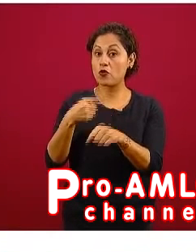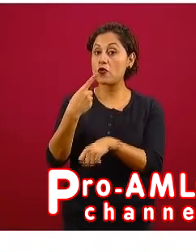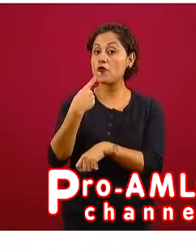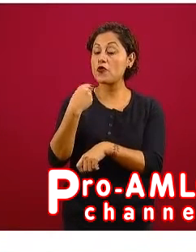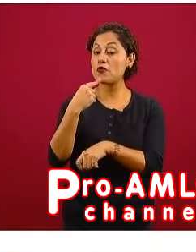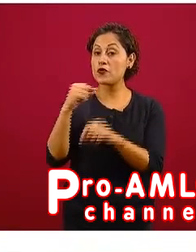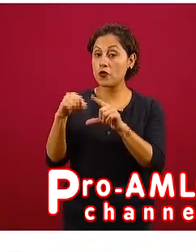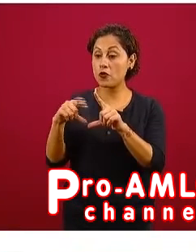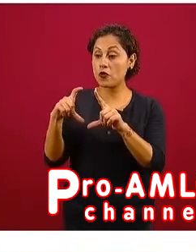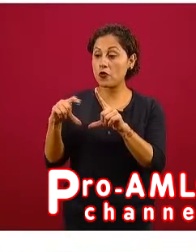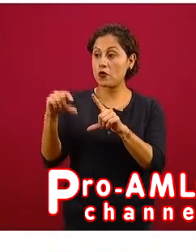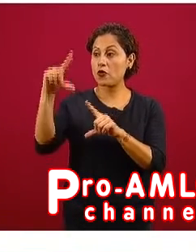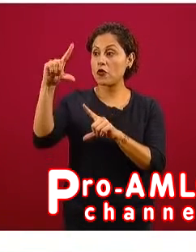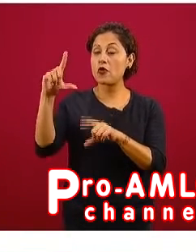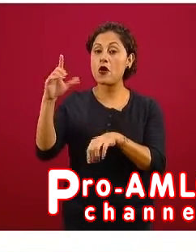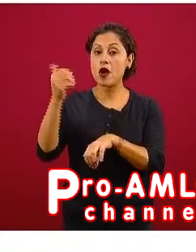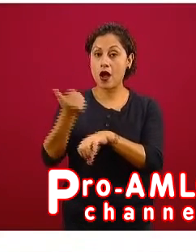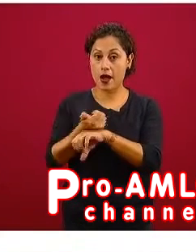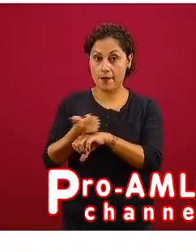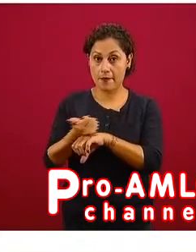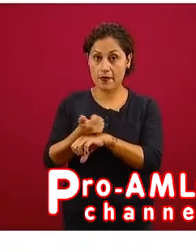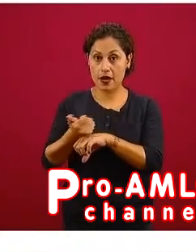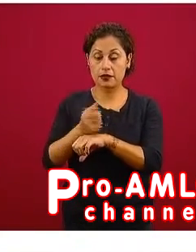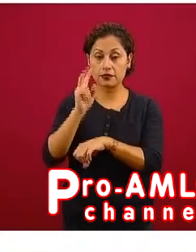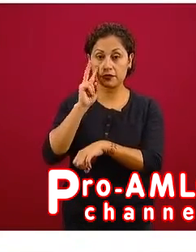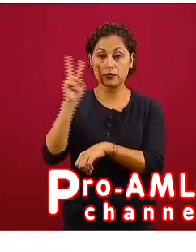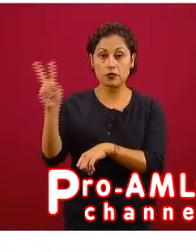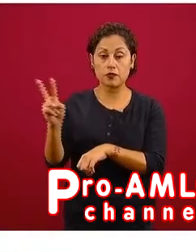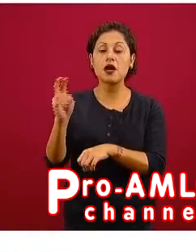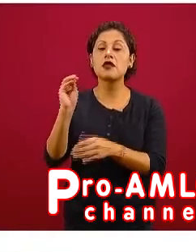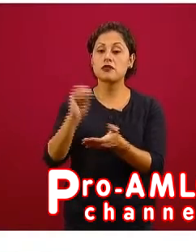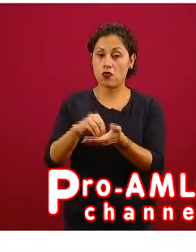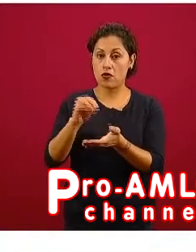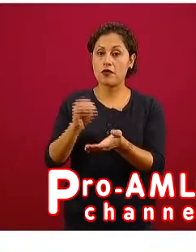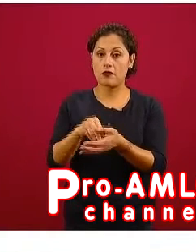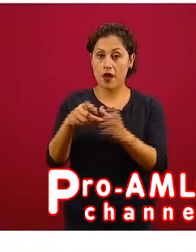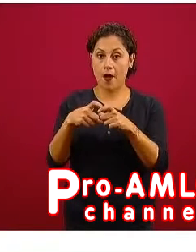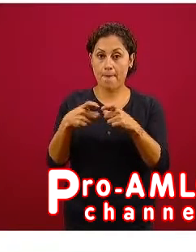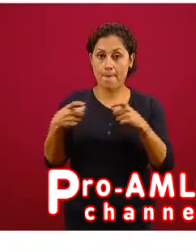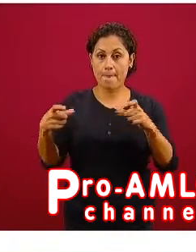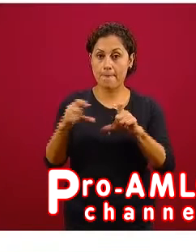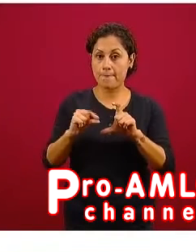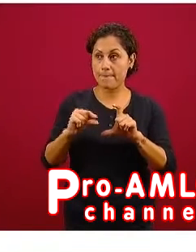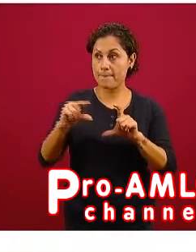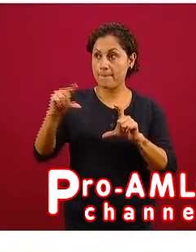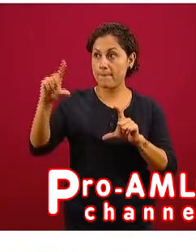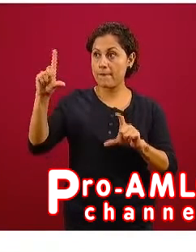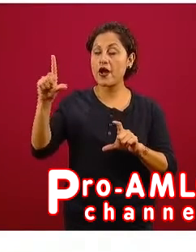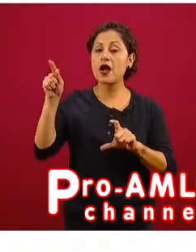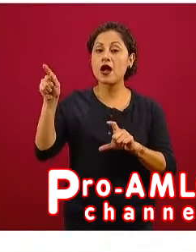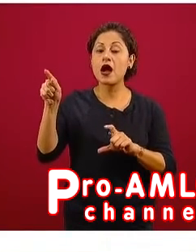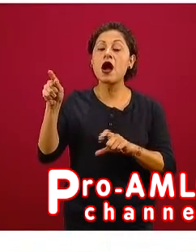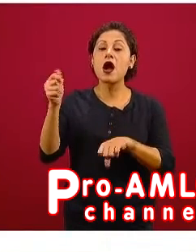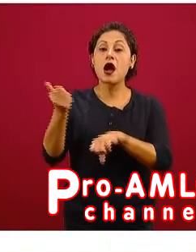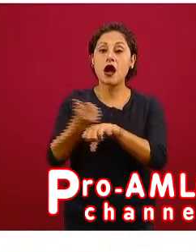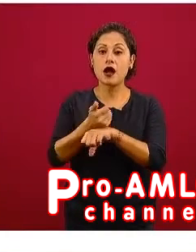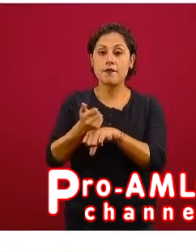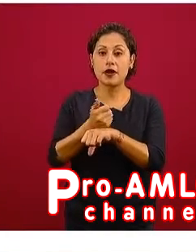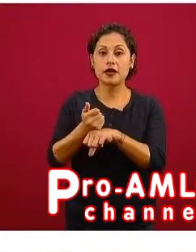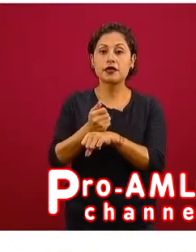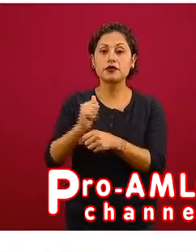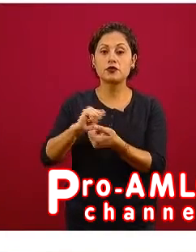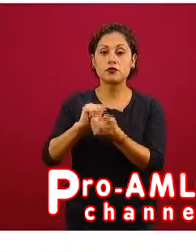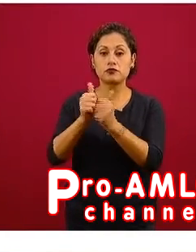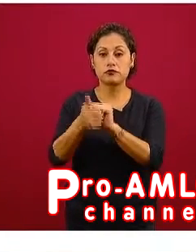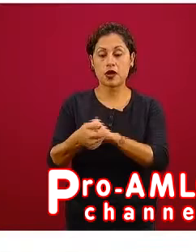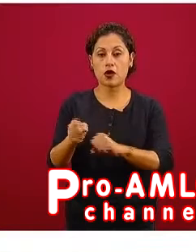esa tendencia todavía se mantiene en fase ascendente, y en la medida que esos amarillos se vayan confirmando, vamos a empezar a ver el